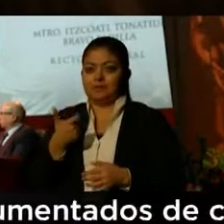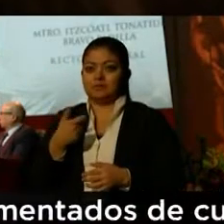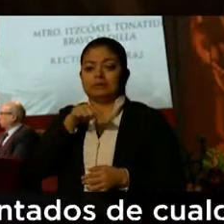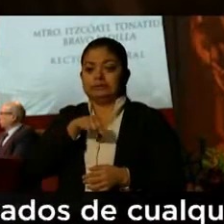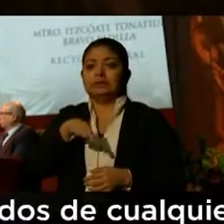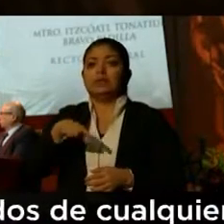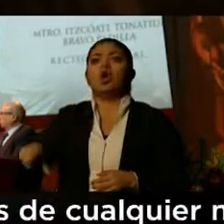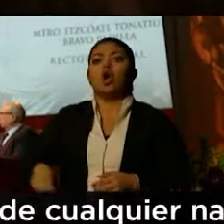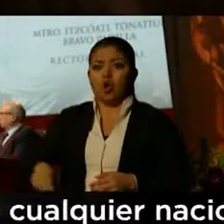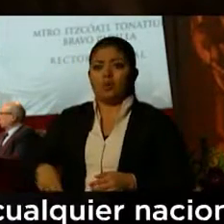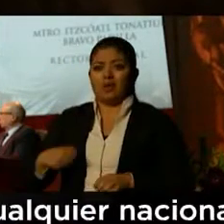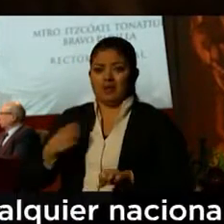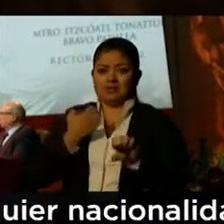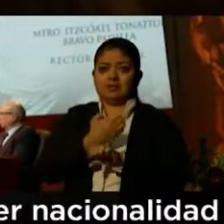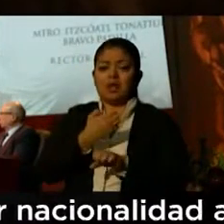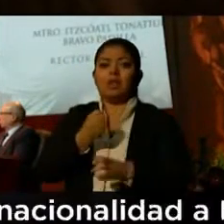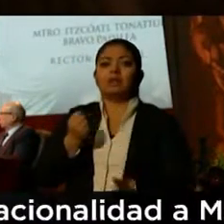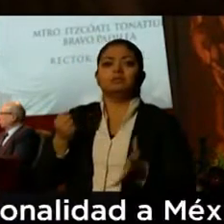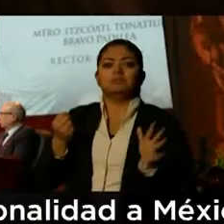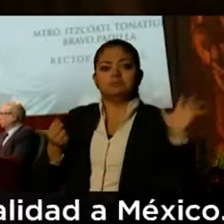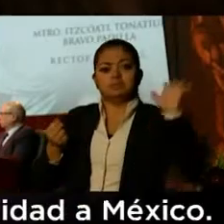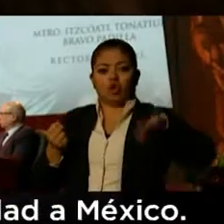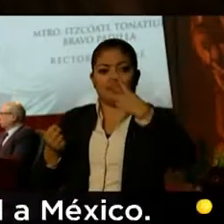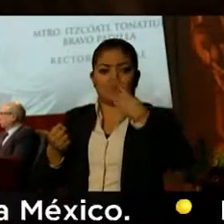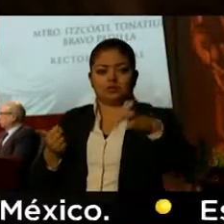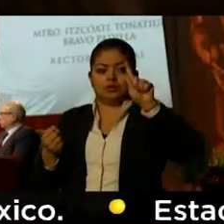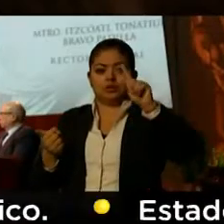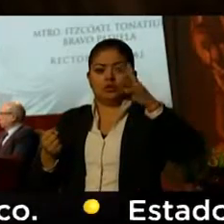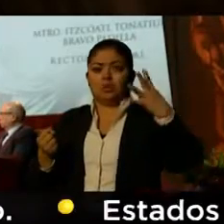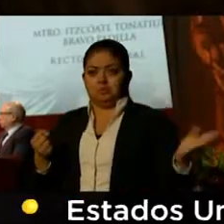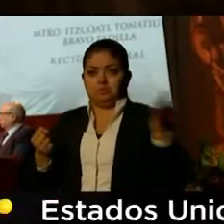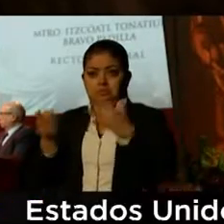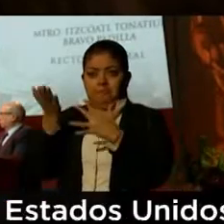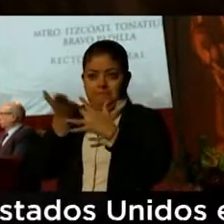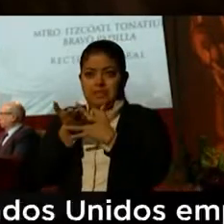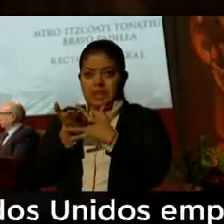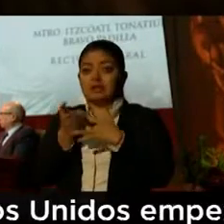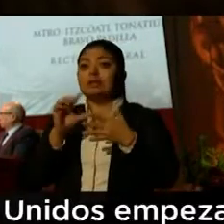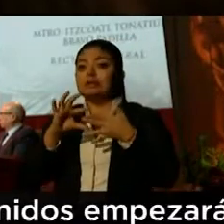cuales el gobierno estatal aporta 5.374. Y este